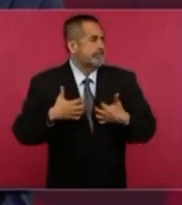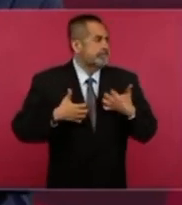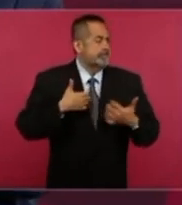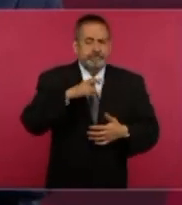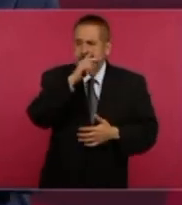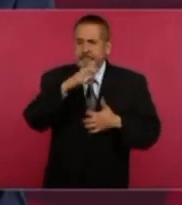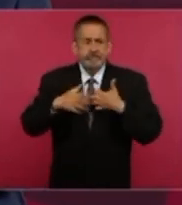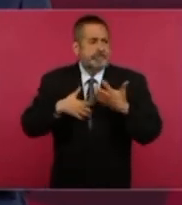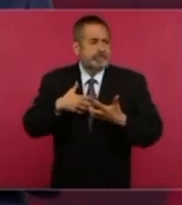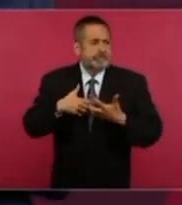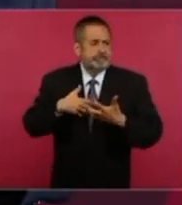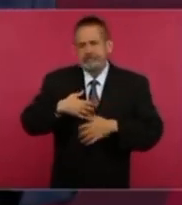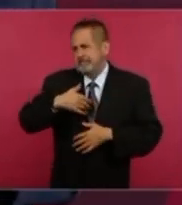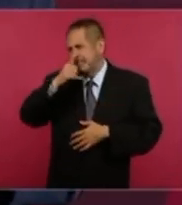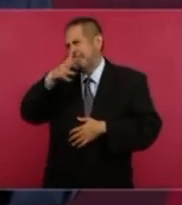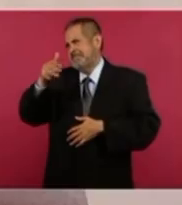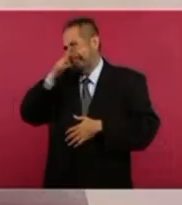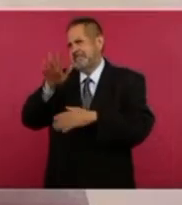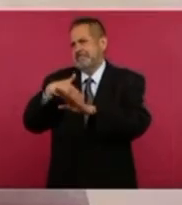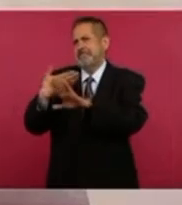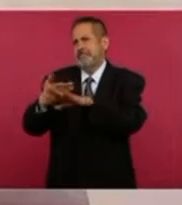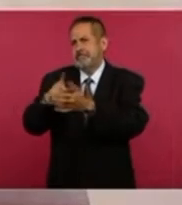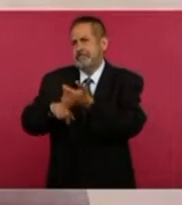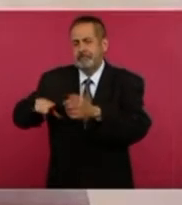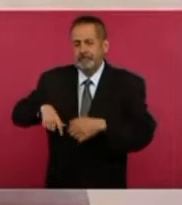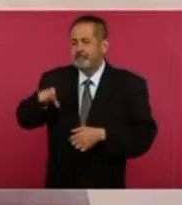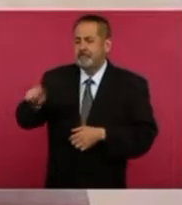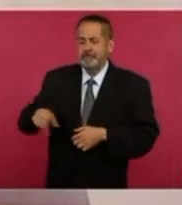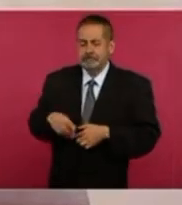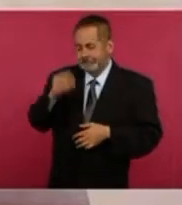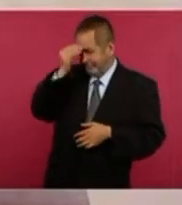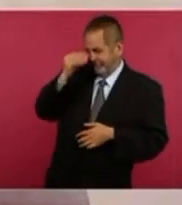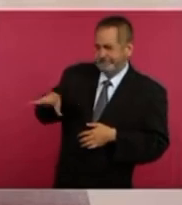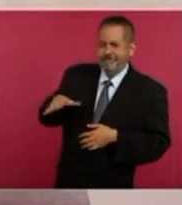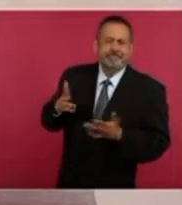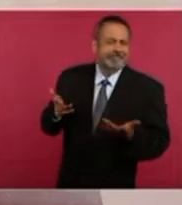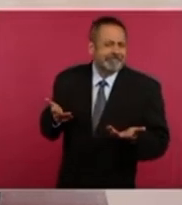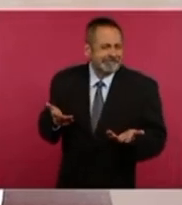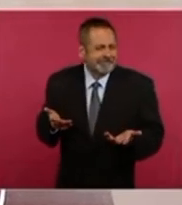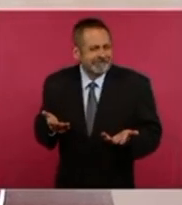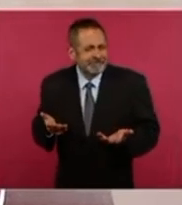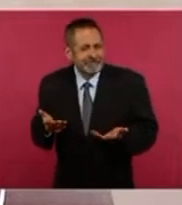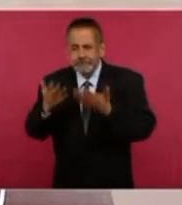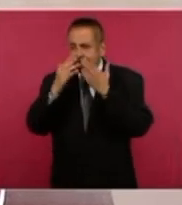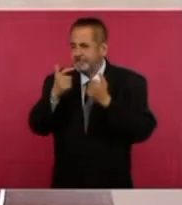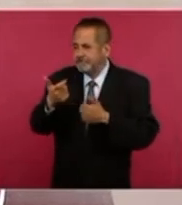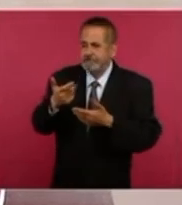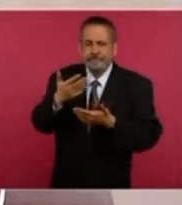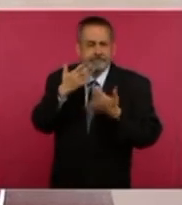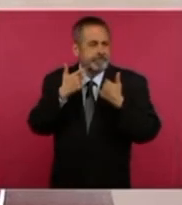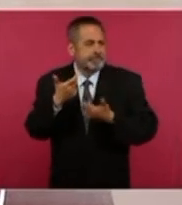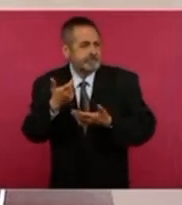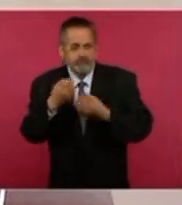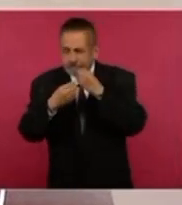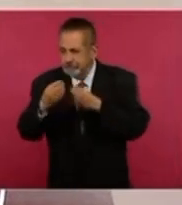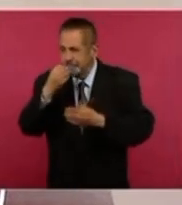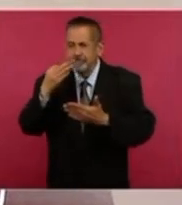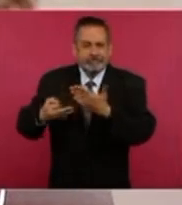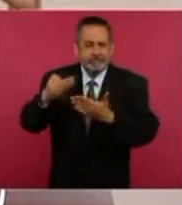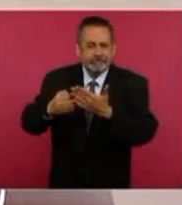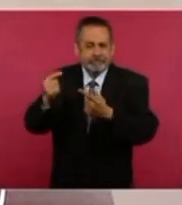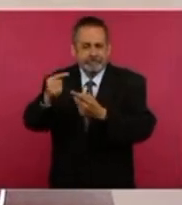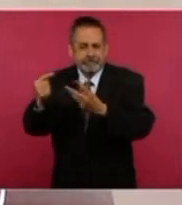por falta de lo indispensable, por falta de alimentación, por falta